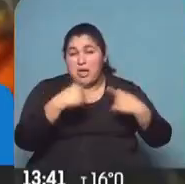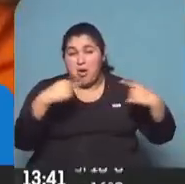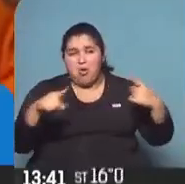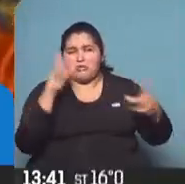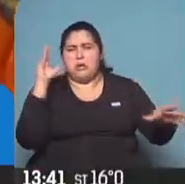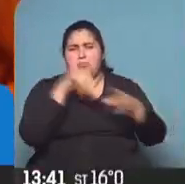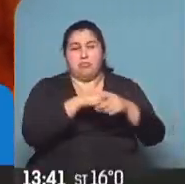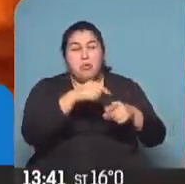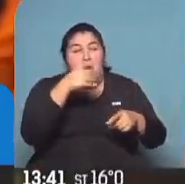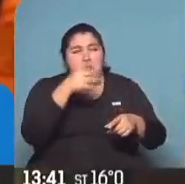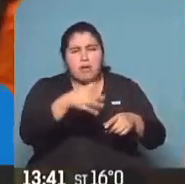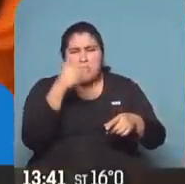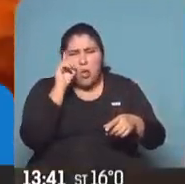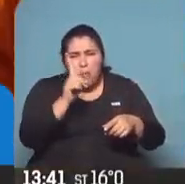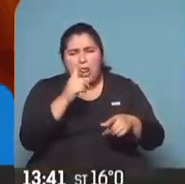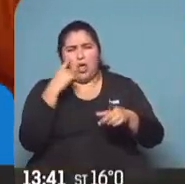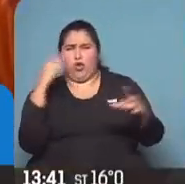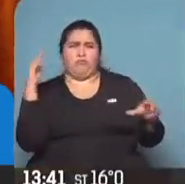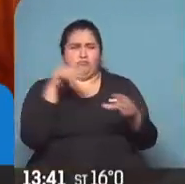es especialmente